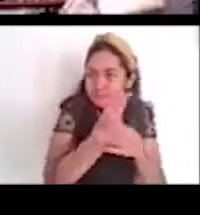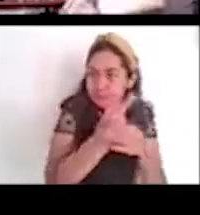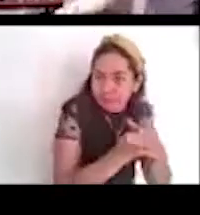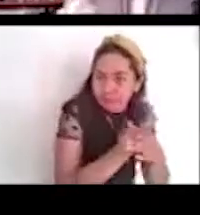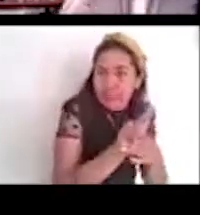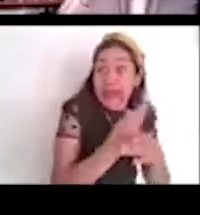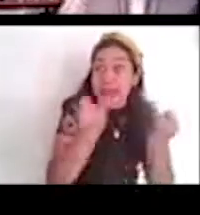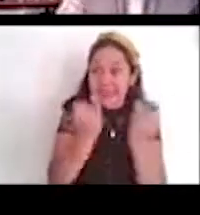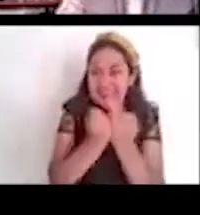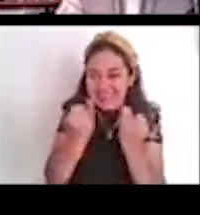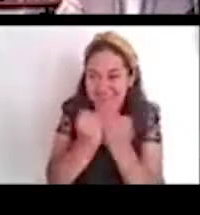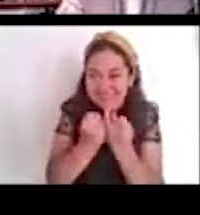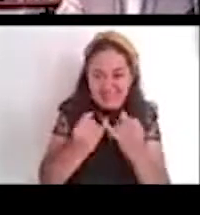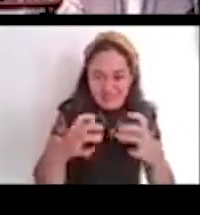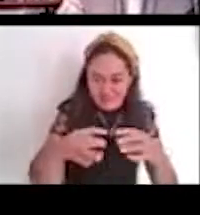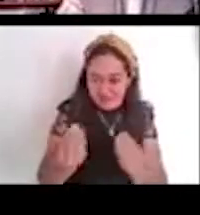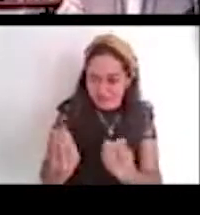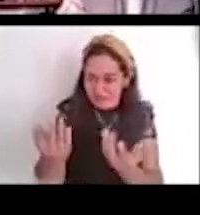y de